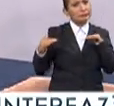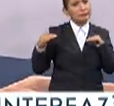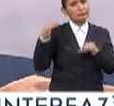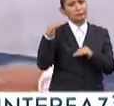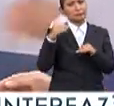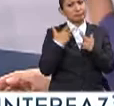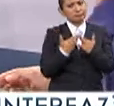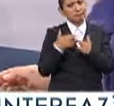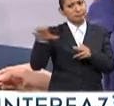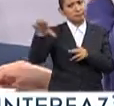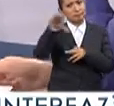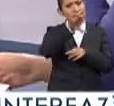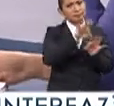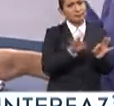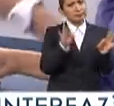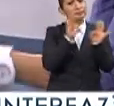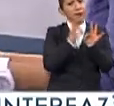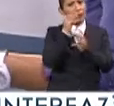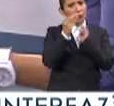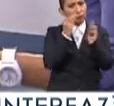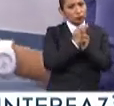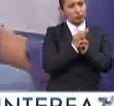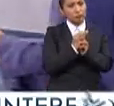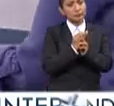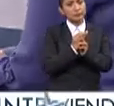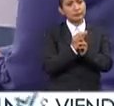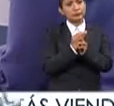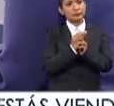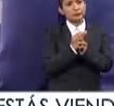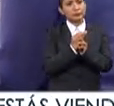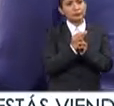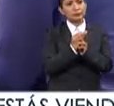robustos importantes del mundo